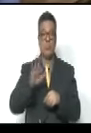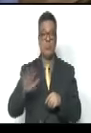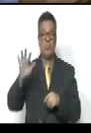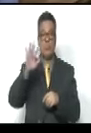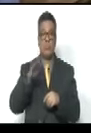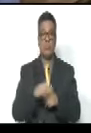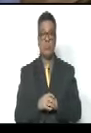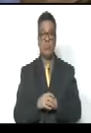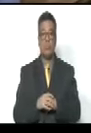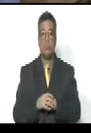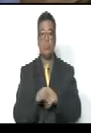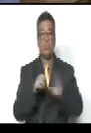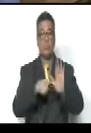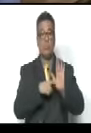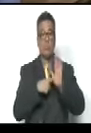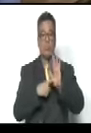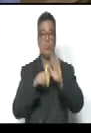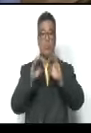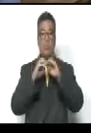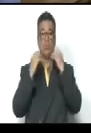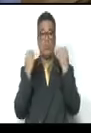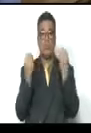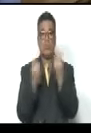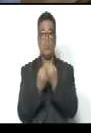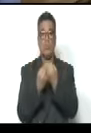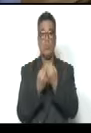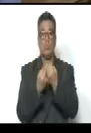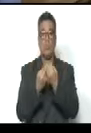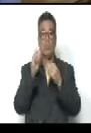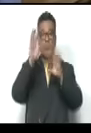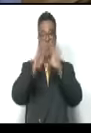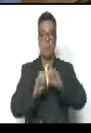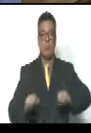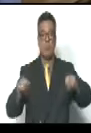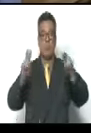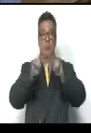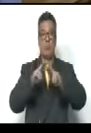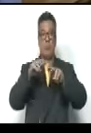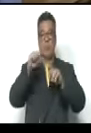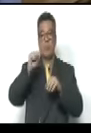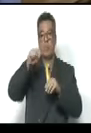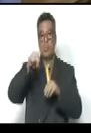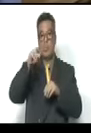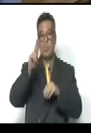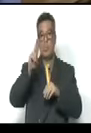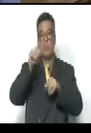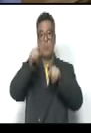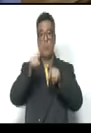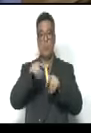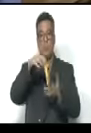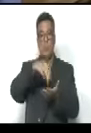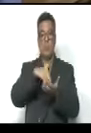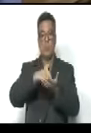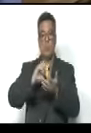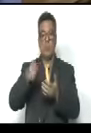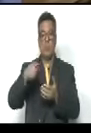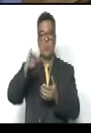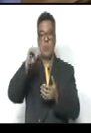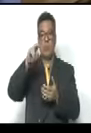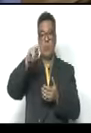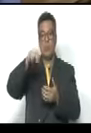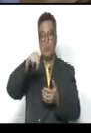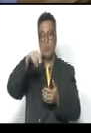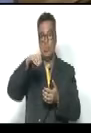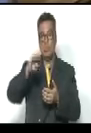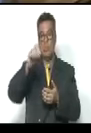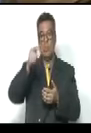de Venezuela ante la Organización de las Naciones Unidas, ONU, con sede en la ciudad de Ginebra,